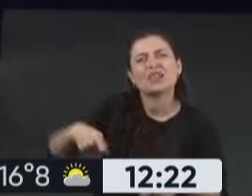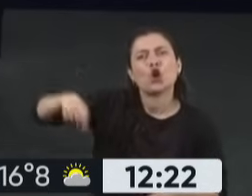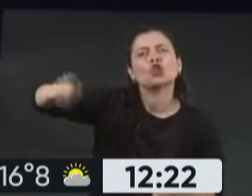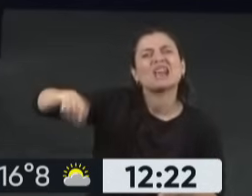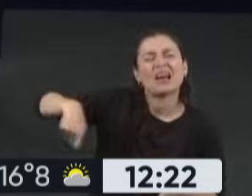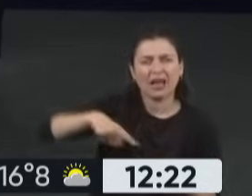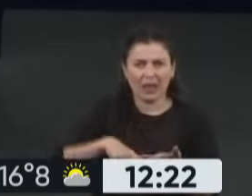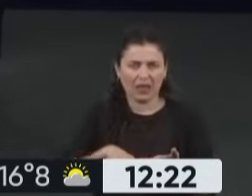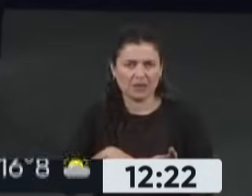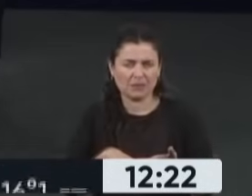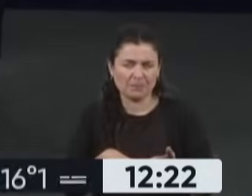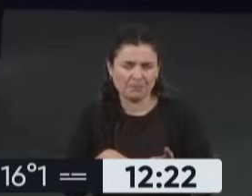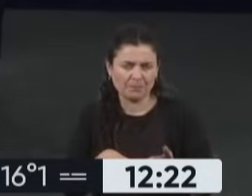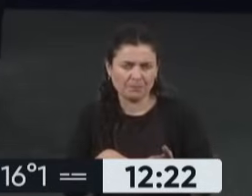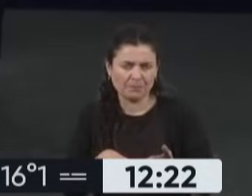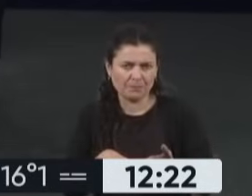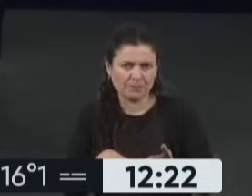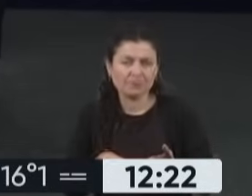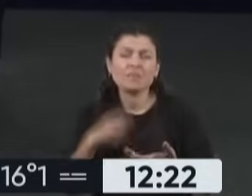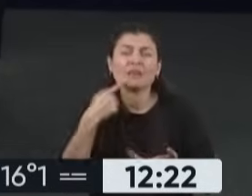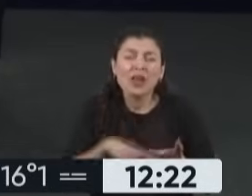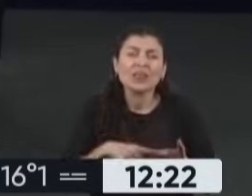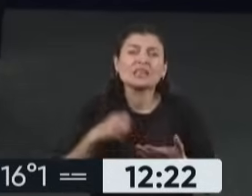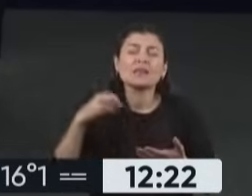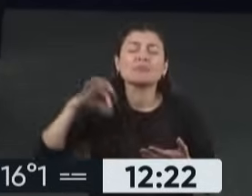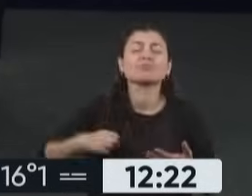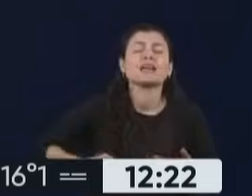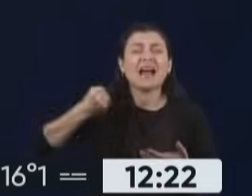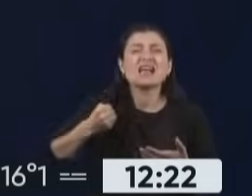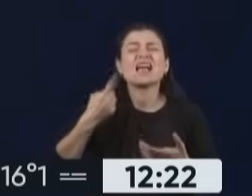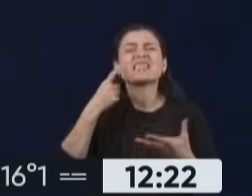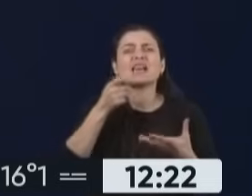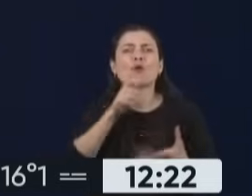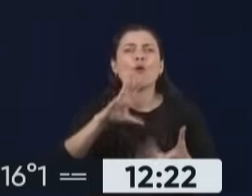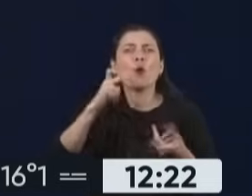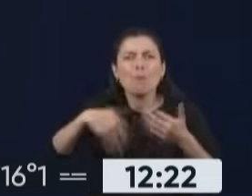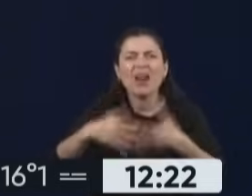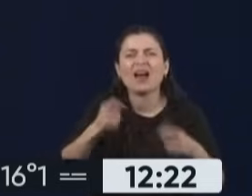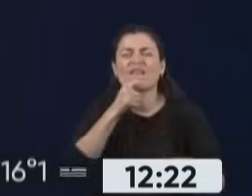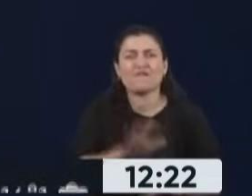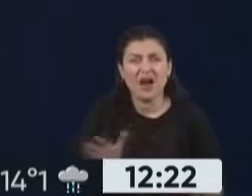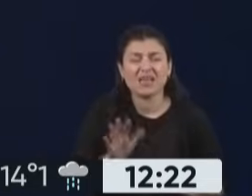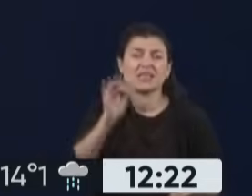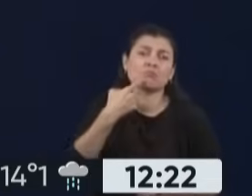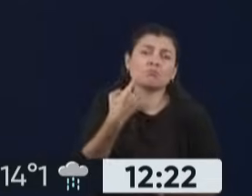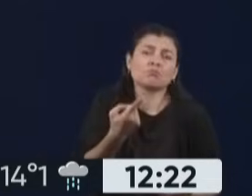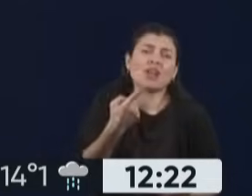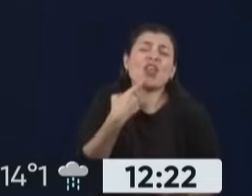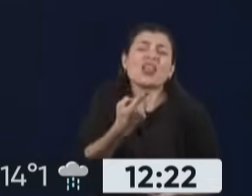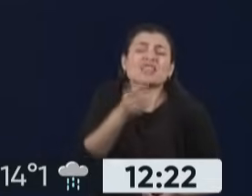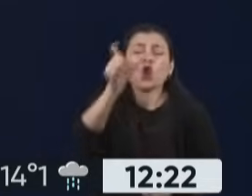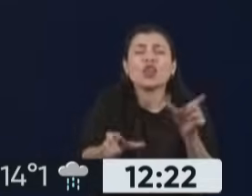de ganancias simplificado, que es, por supuesto, opcional ese, y uno puede adherirse o